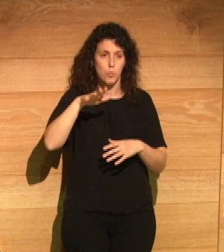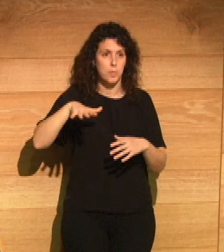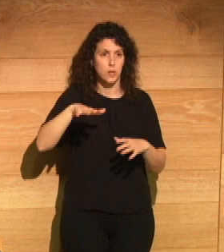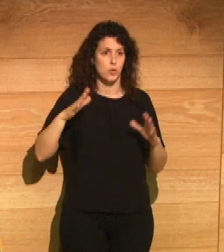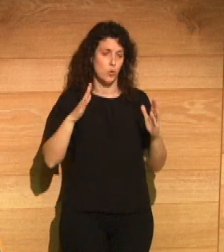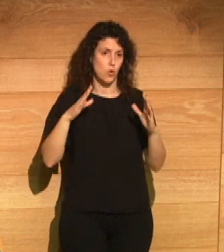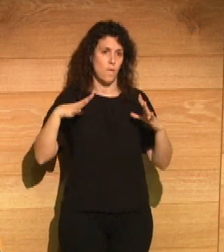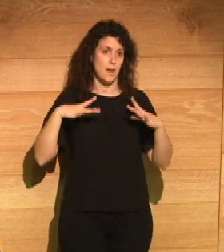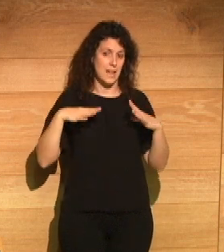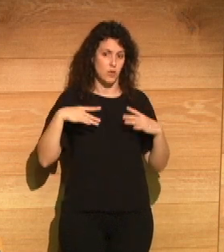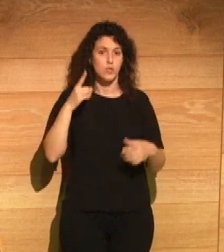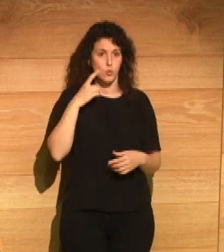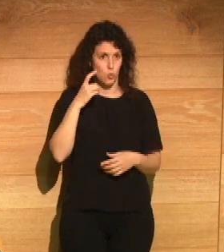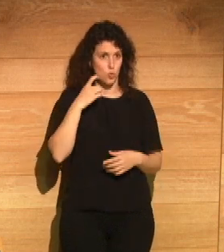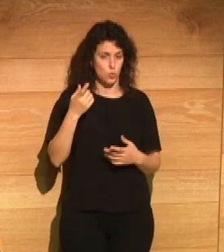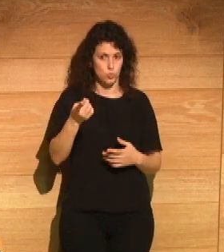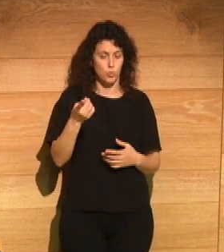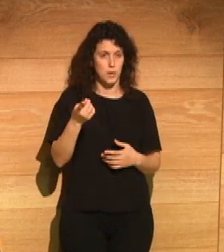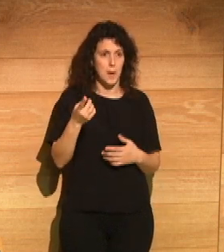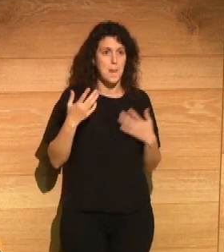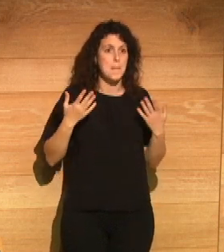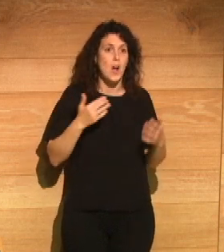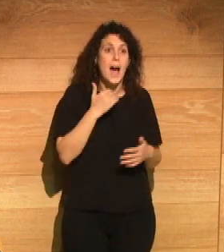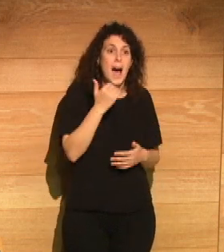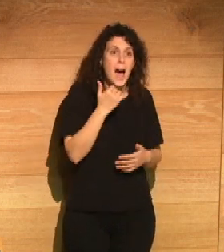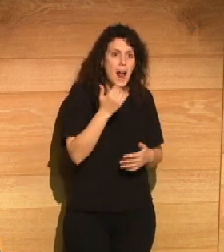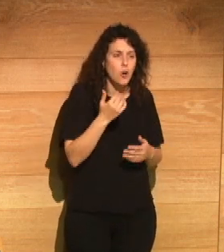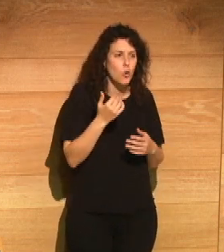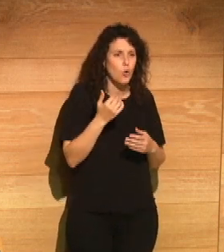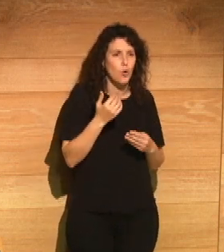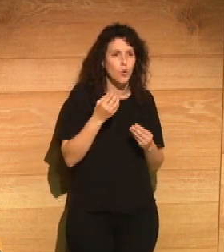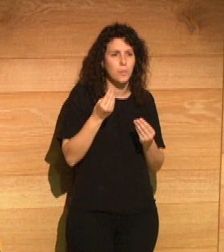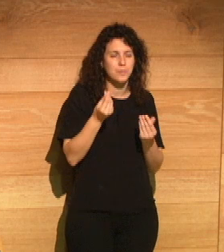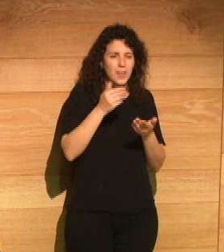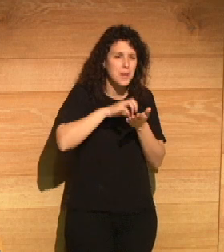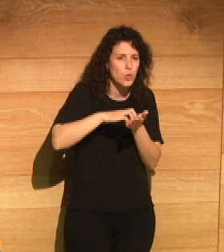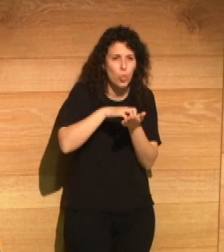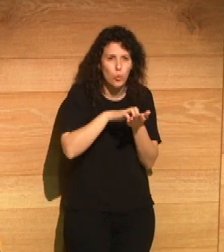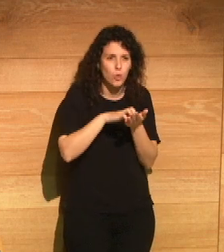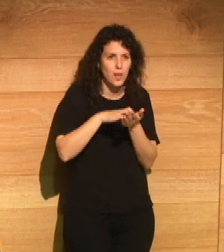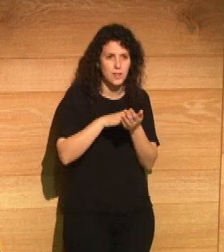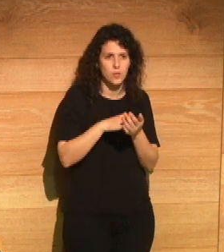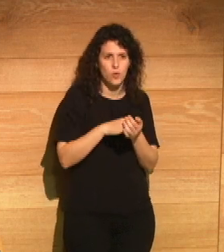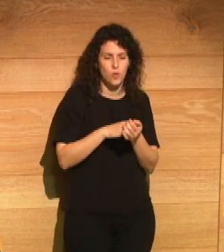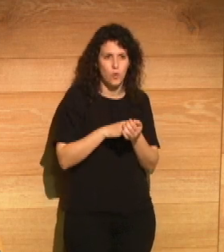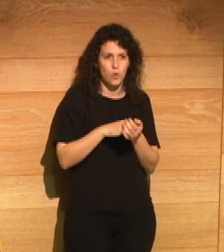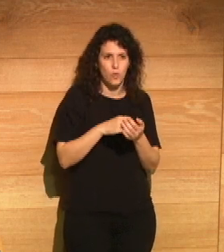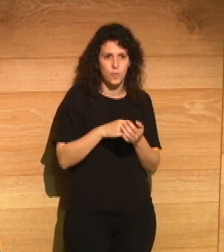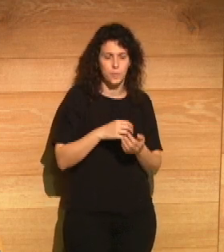muy común, pero que tiene algo muy misterioso y tiene algo de